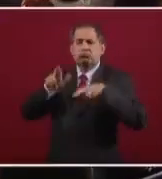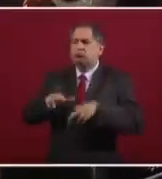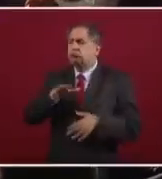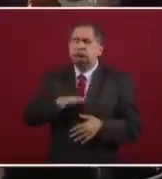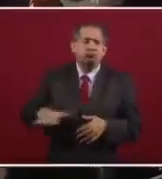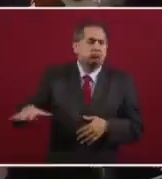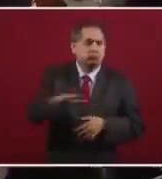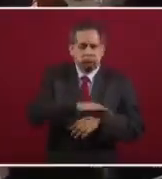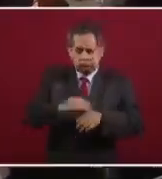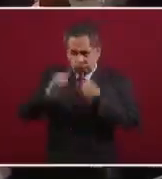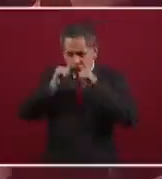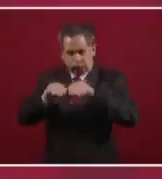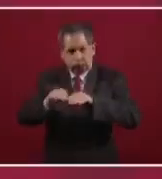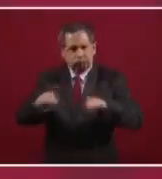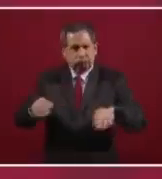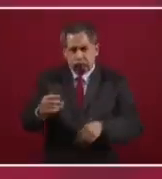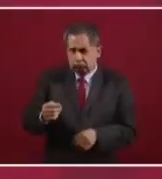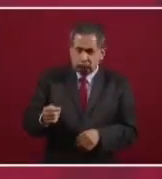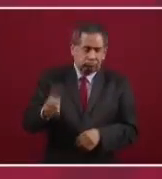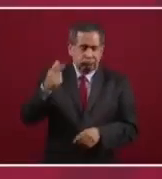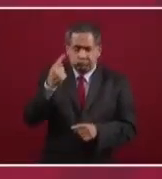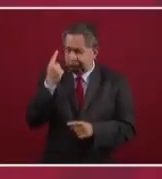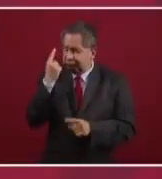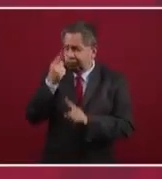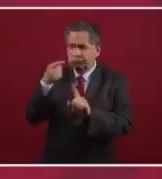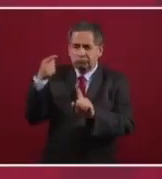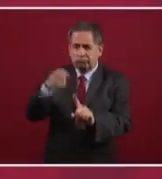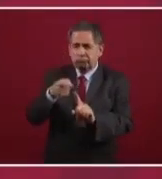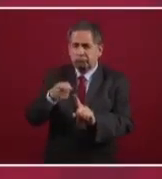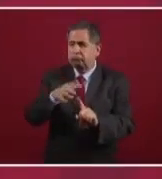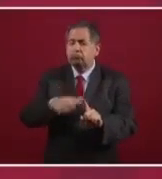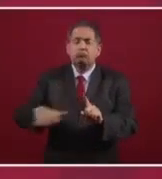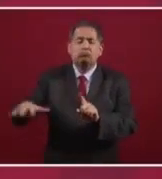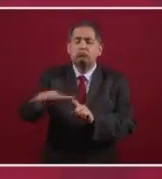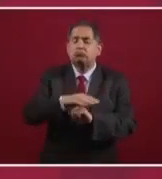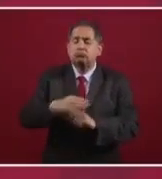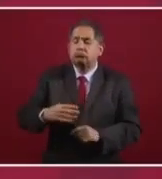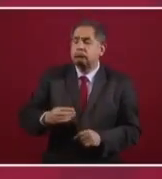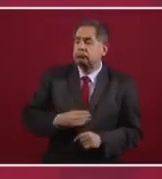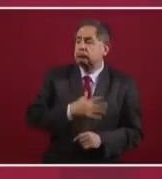y que se ponga por delante el bienestar del pueblo.